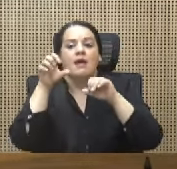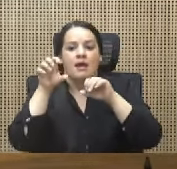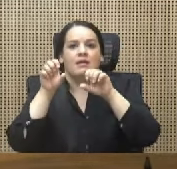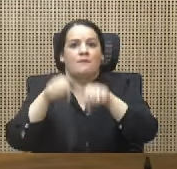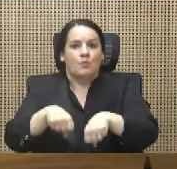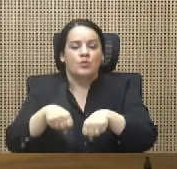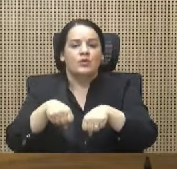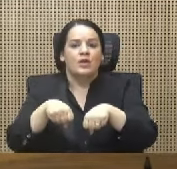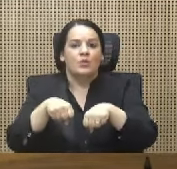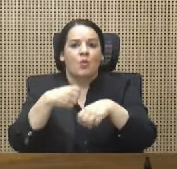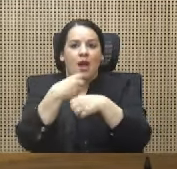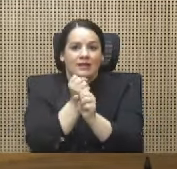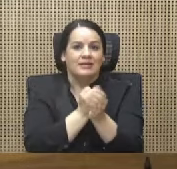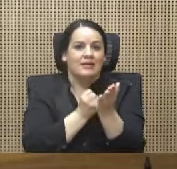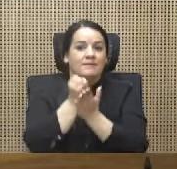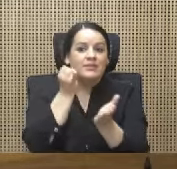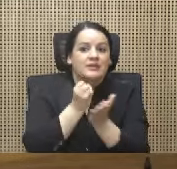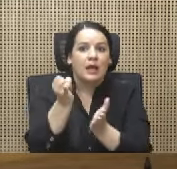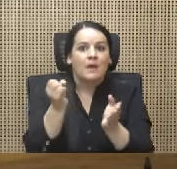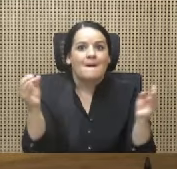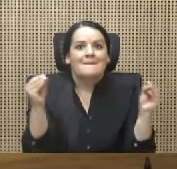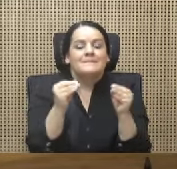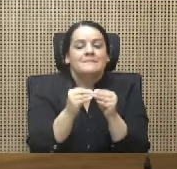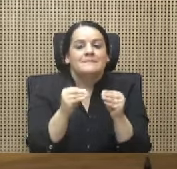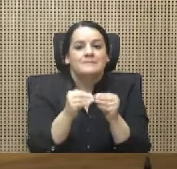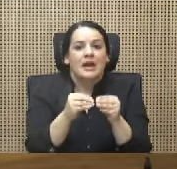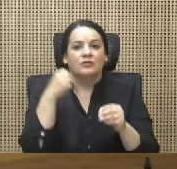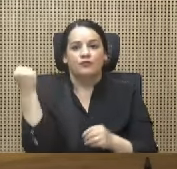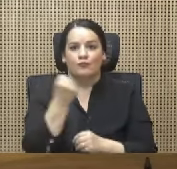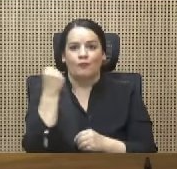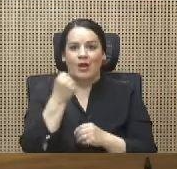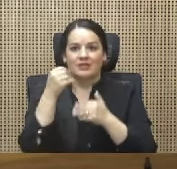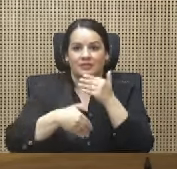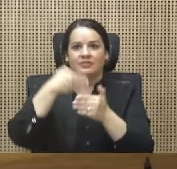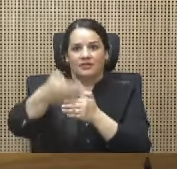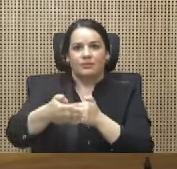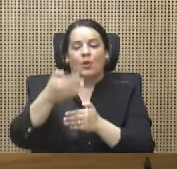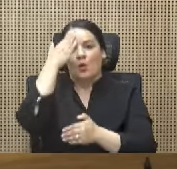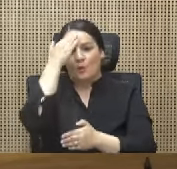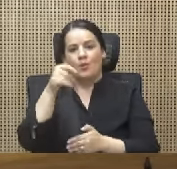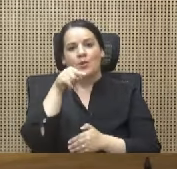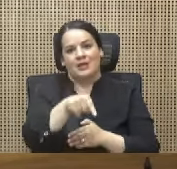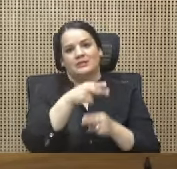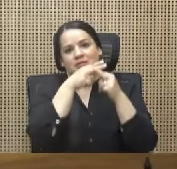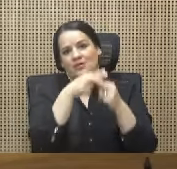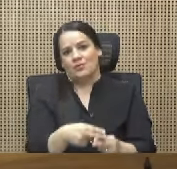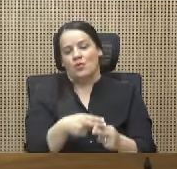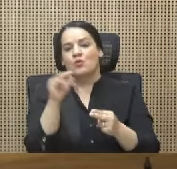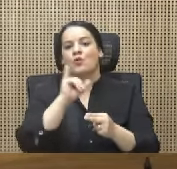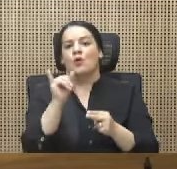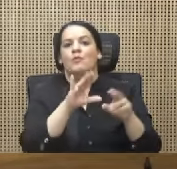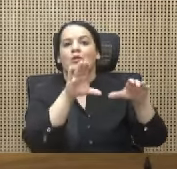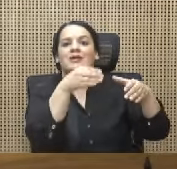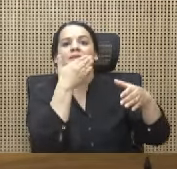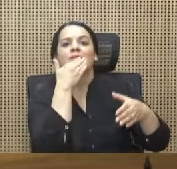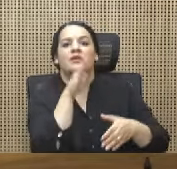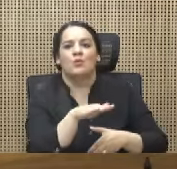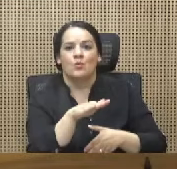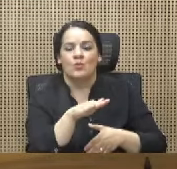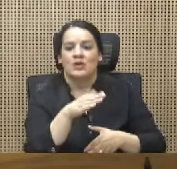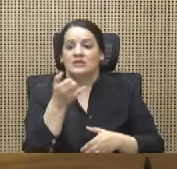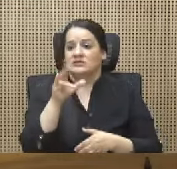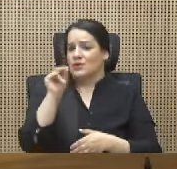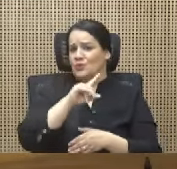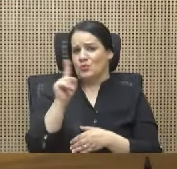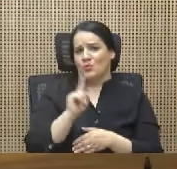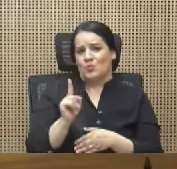posterior mucho más potente, porque fueron clasificados como crimen organizado. Si no, habría sido muy difícil